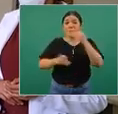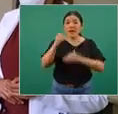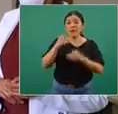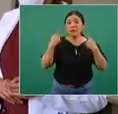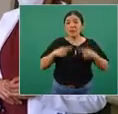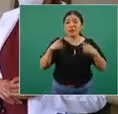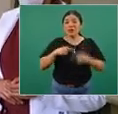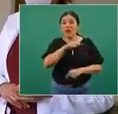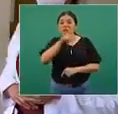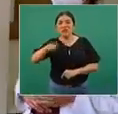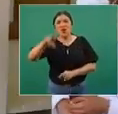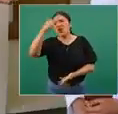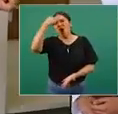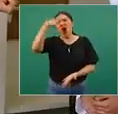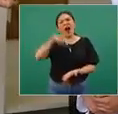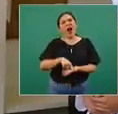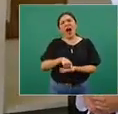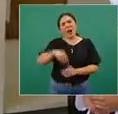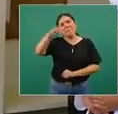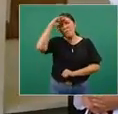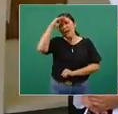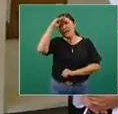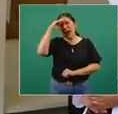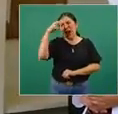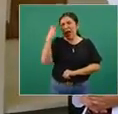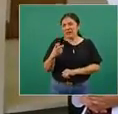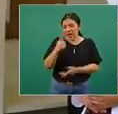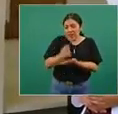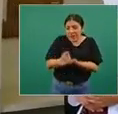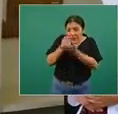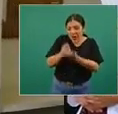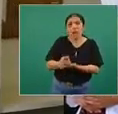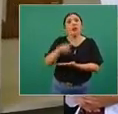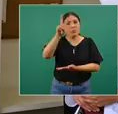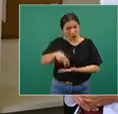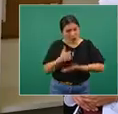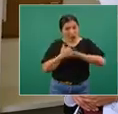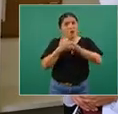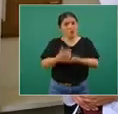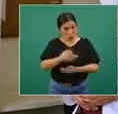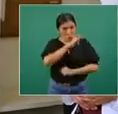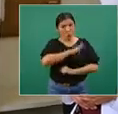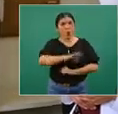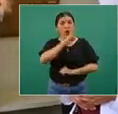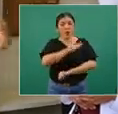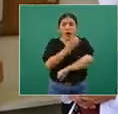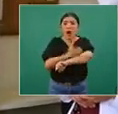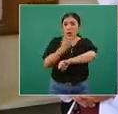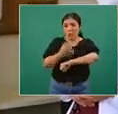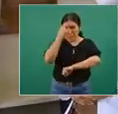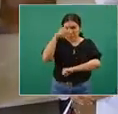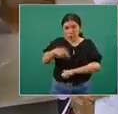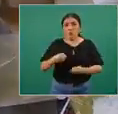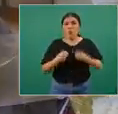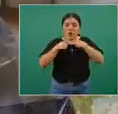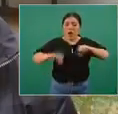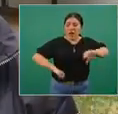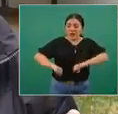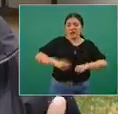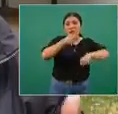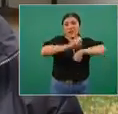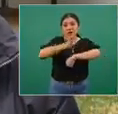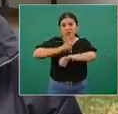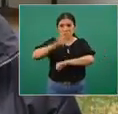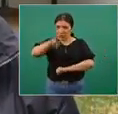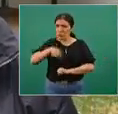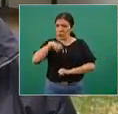no creen que la terapia sí te puede ayudar, te puede acompañar en tus actividades diarias,